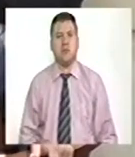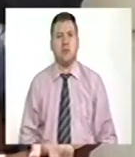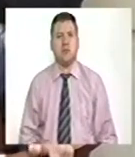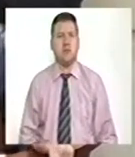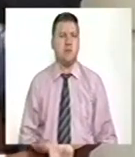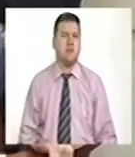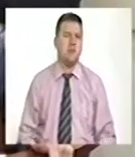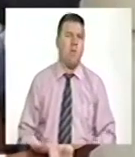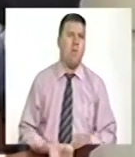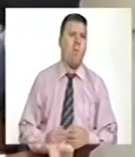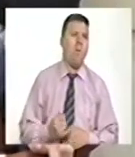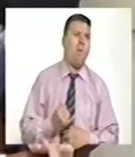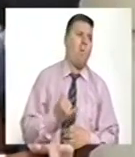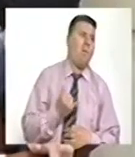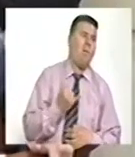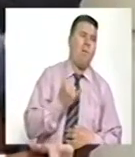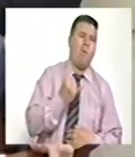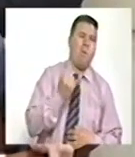encuentra que hay